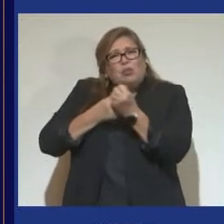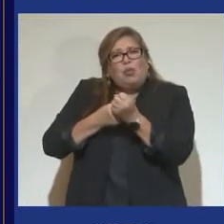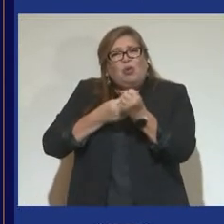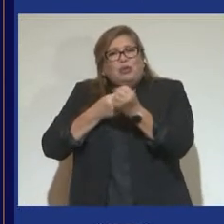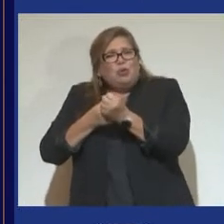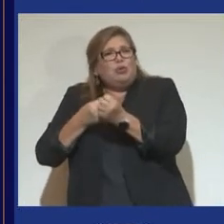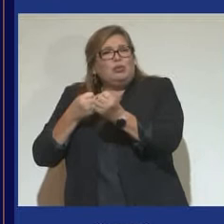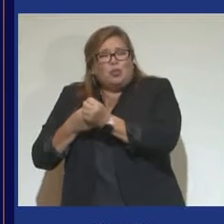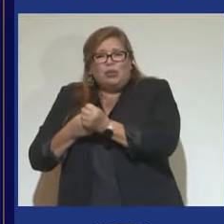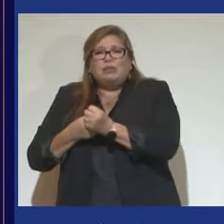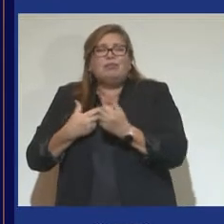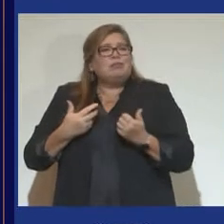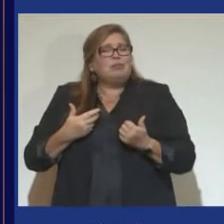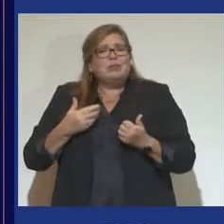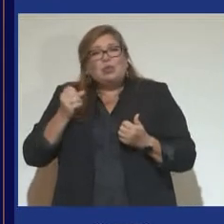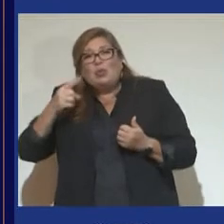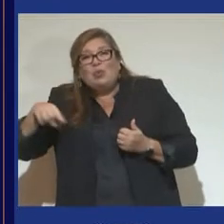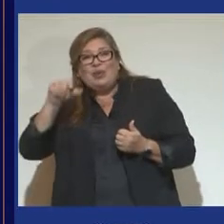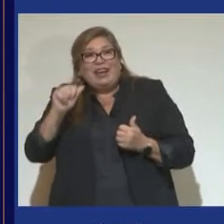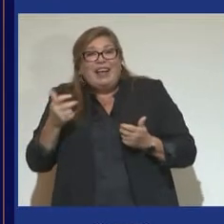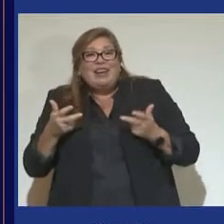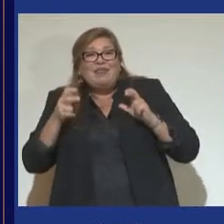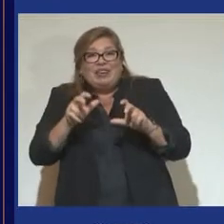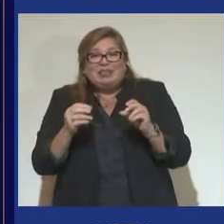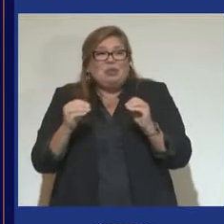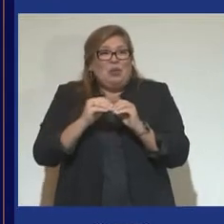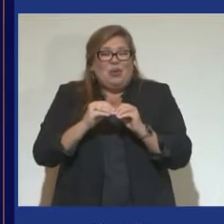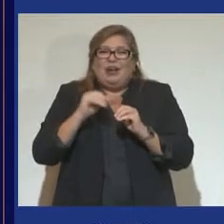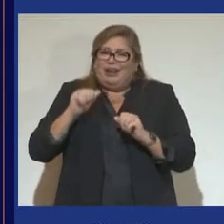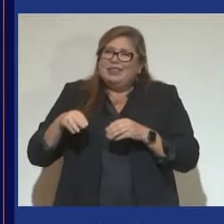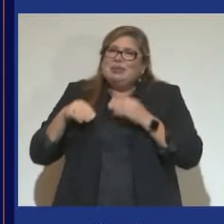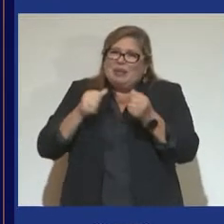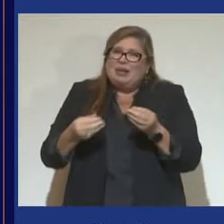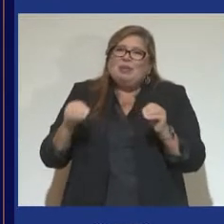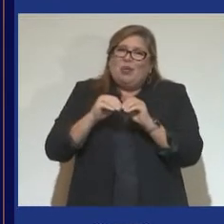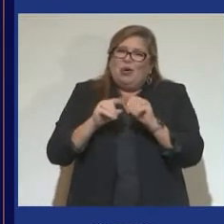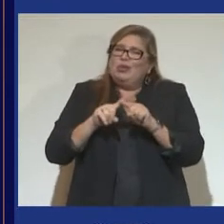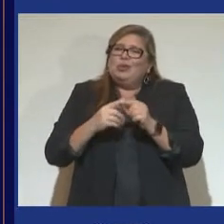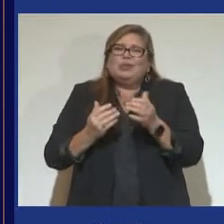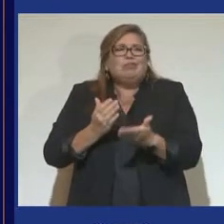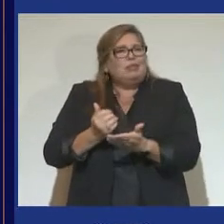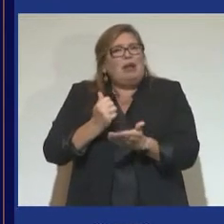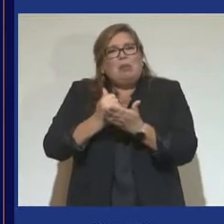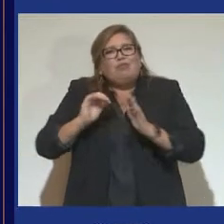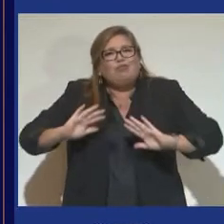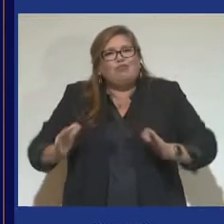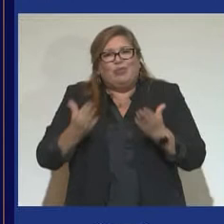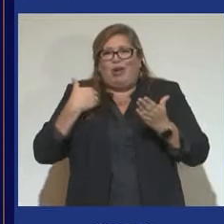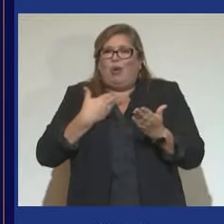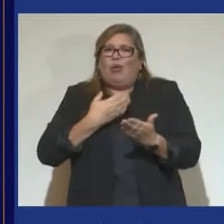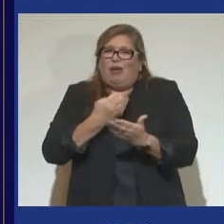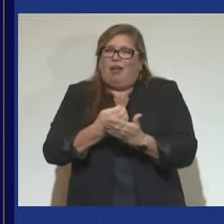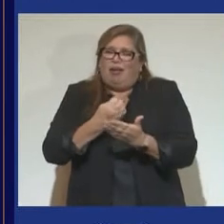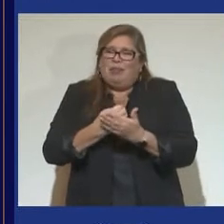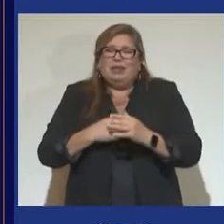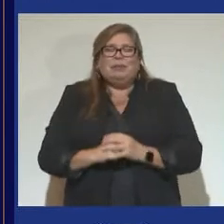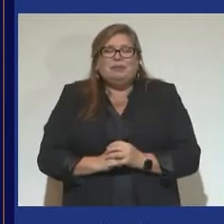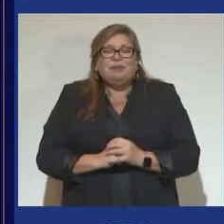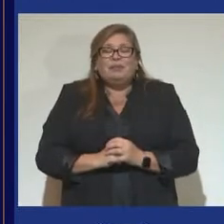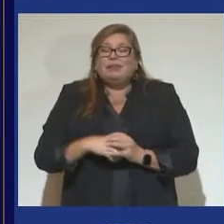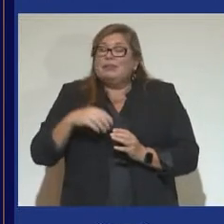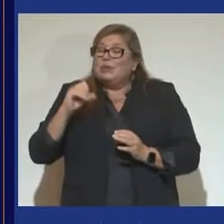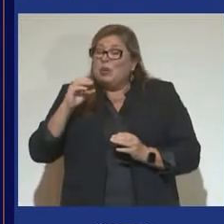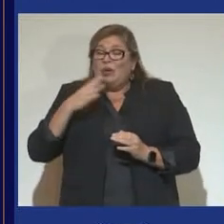y permitir más inversión más gasto en nuestra economía y claramente como siempre y es comprensible que